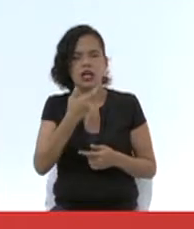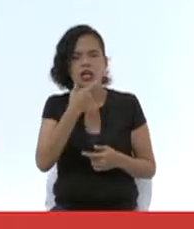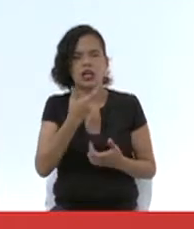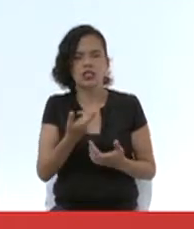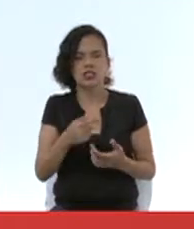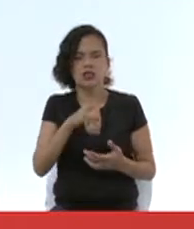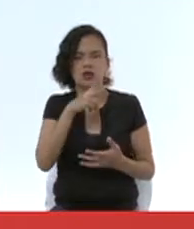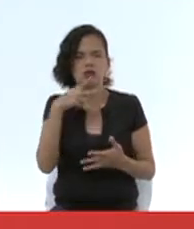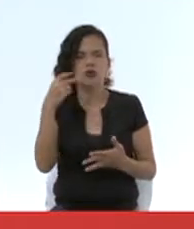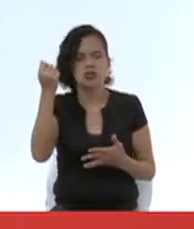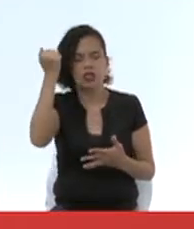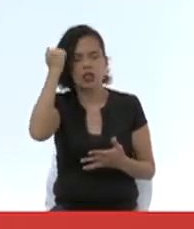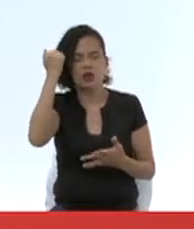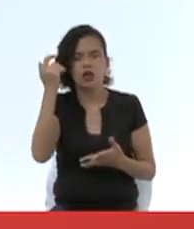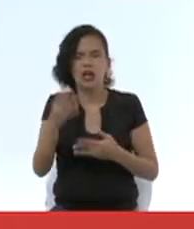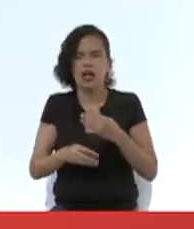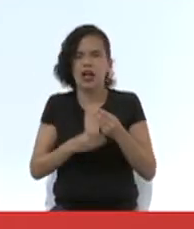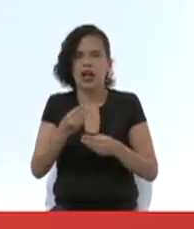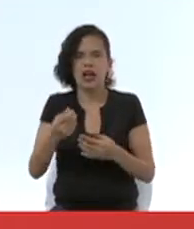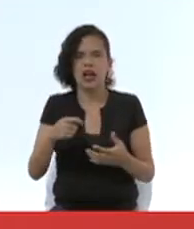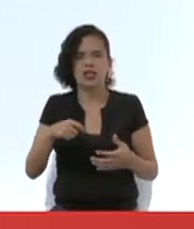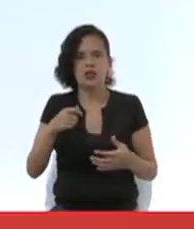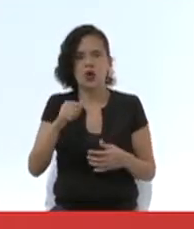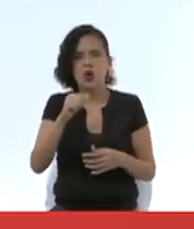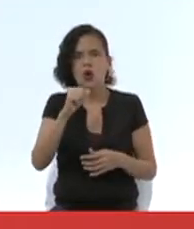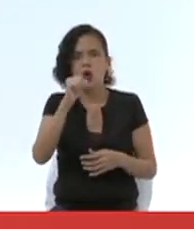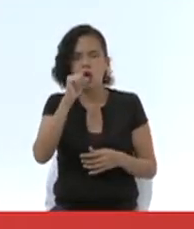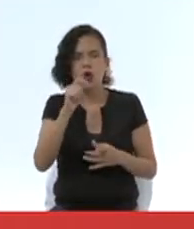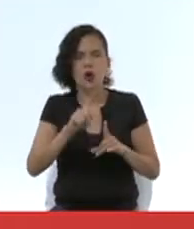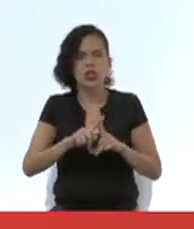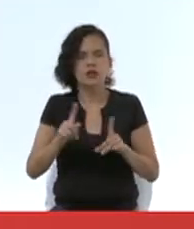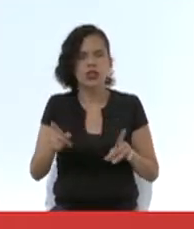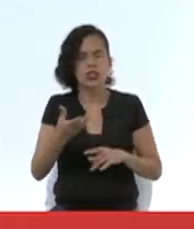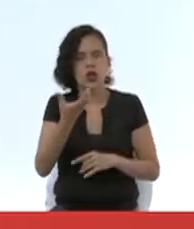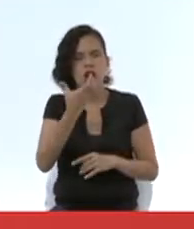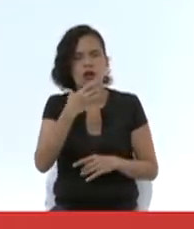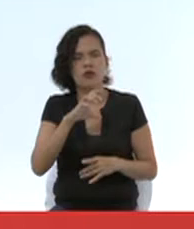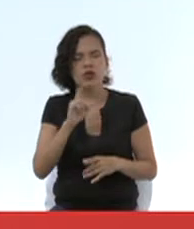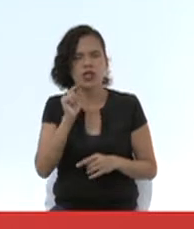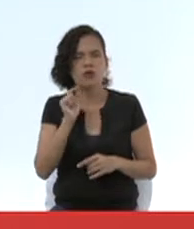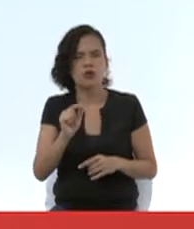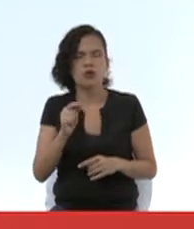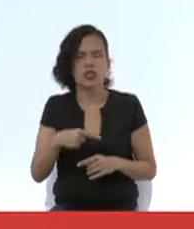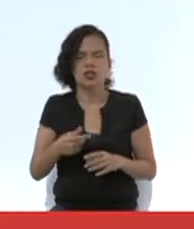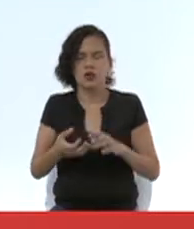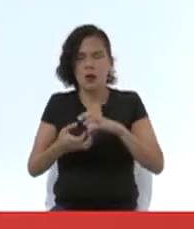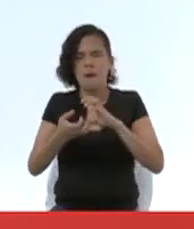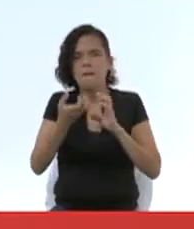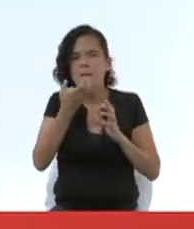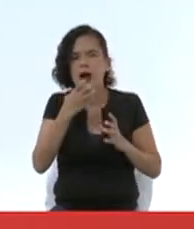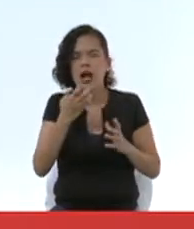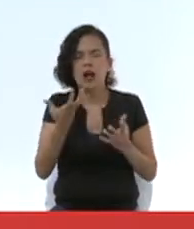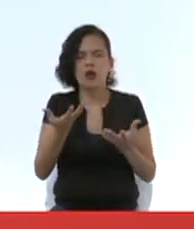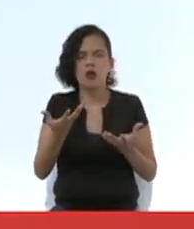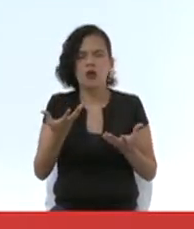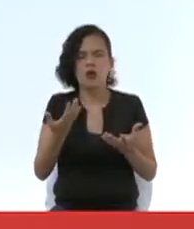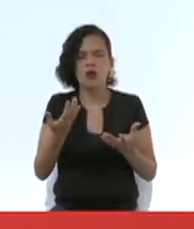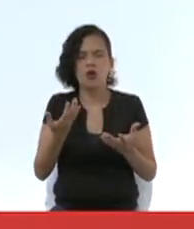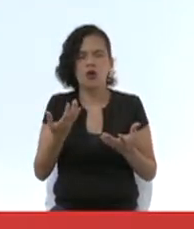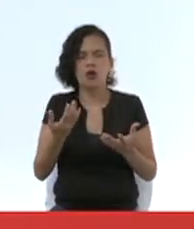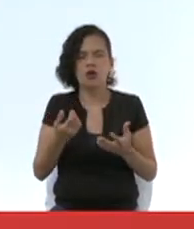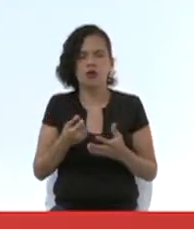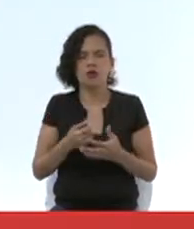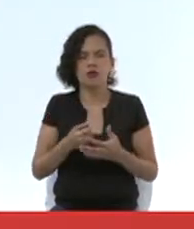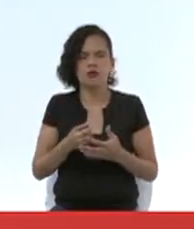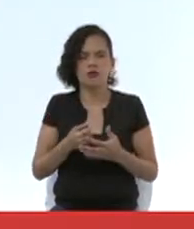las conservas de coco, hagas esos batidos distintos con las frutas de temporada, mango? ¿Qué otra fruta puede ser,